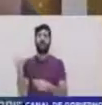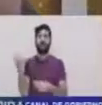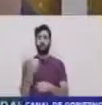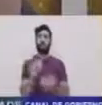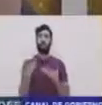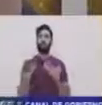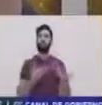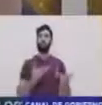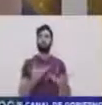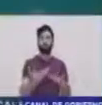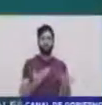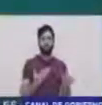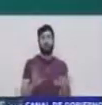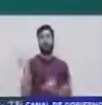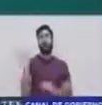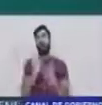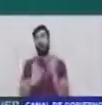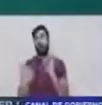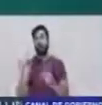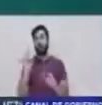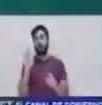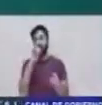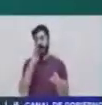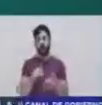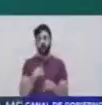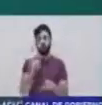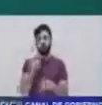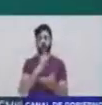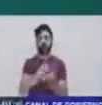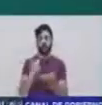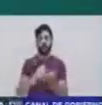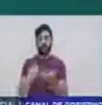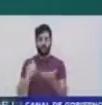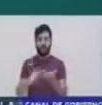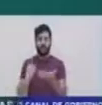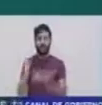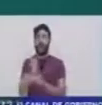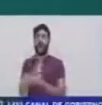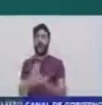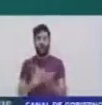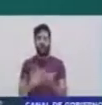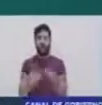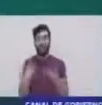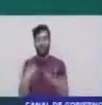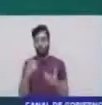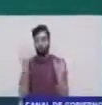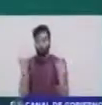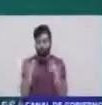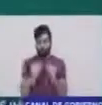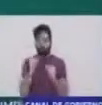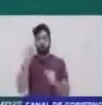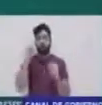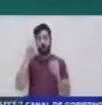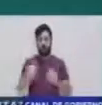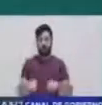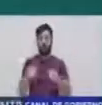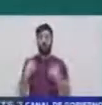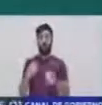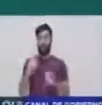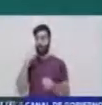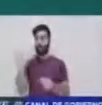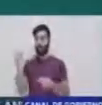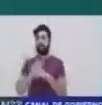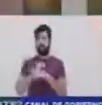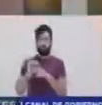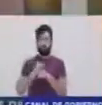ciertas frases de cortesía que tienen mucho que ver con esto, o escribir algunos detalles mínimos pero que puedan funcionar